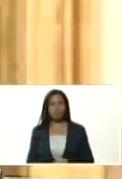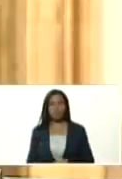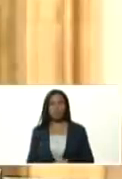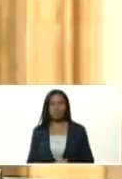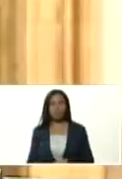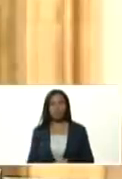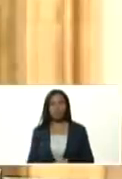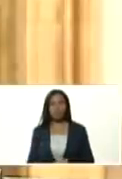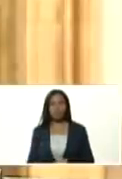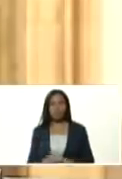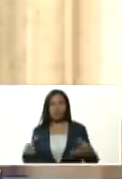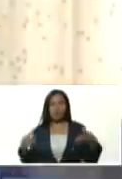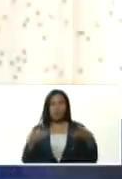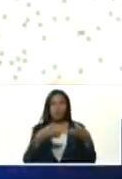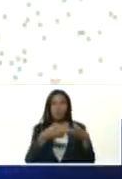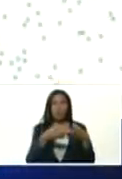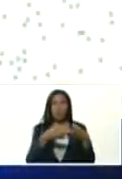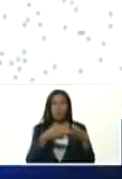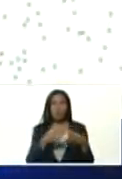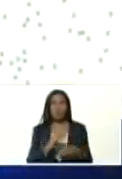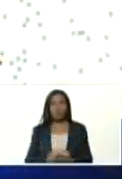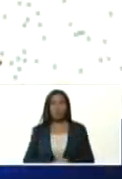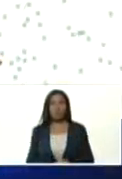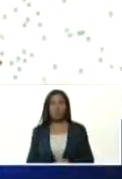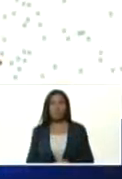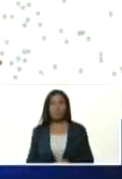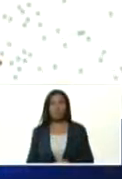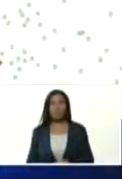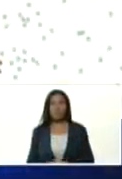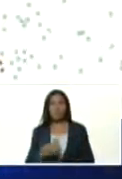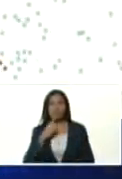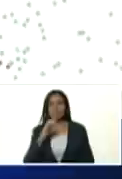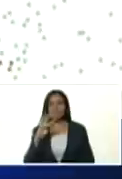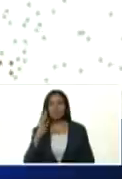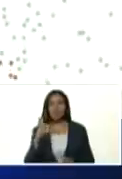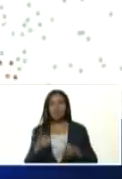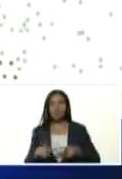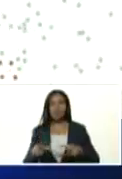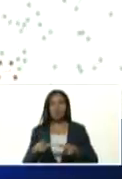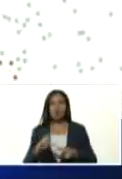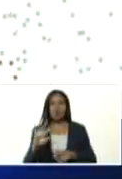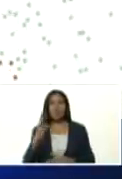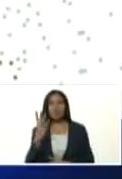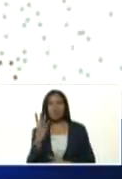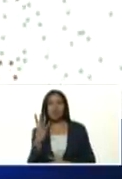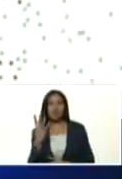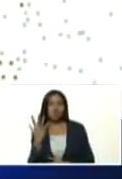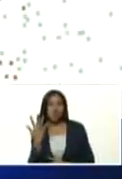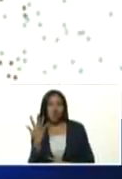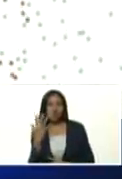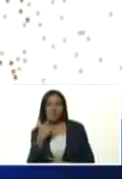el aislamiento de un cuarto. Se habla de un cuarto o de un quinto.